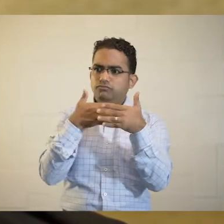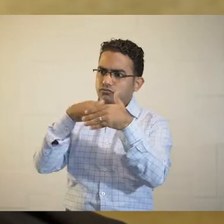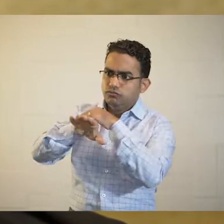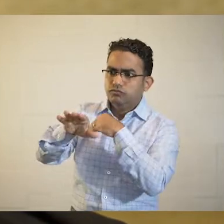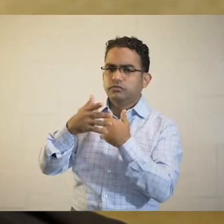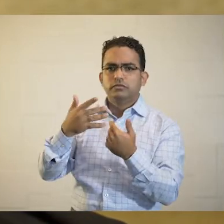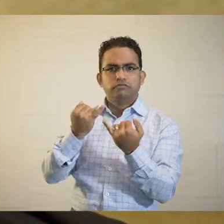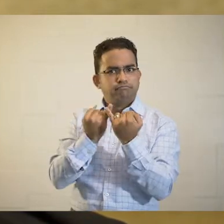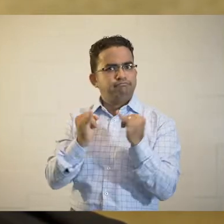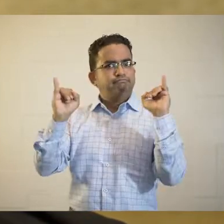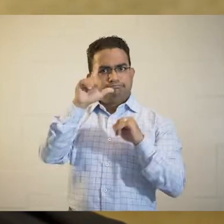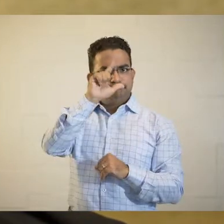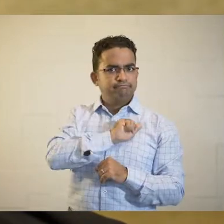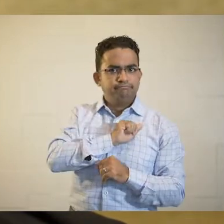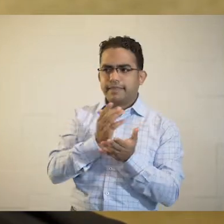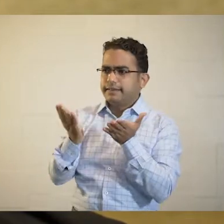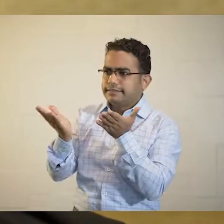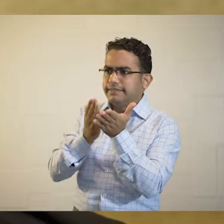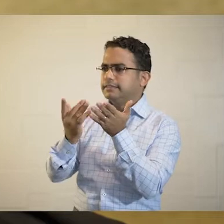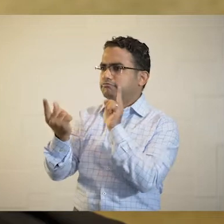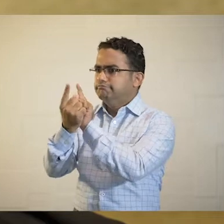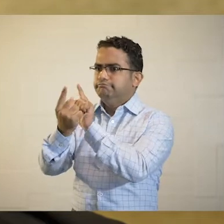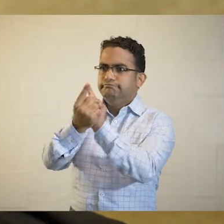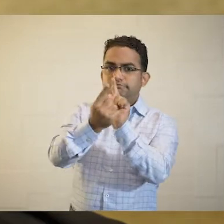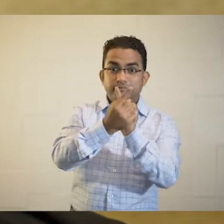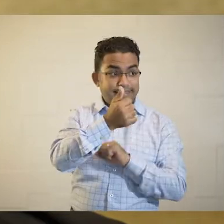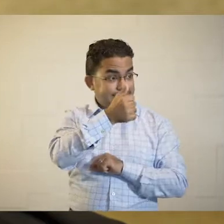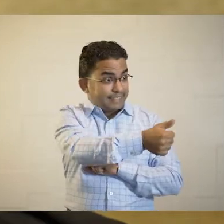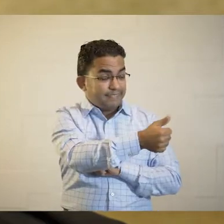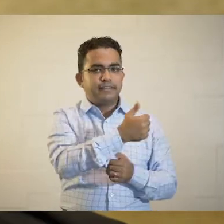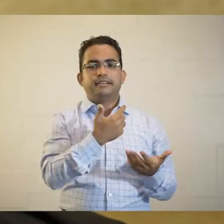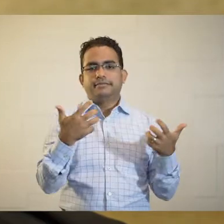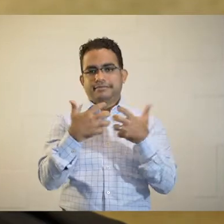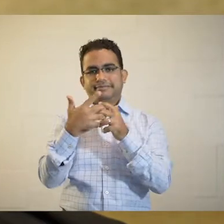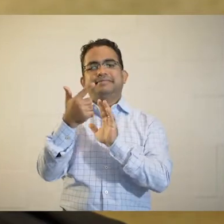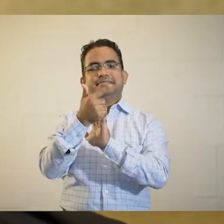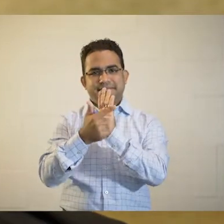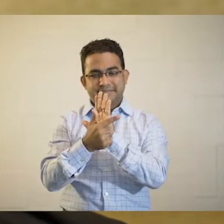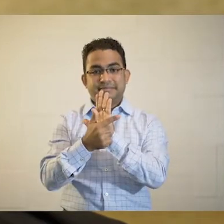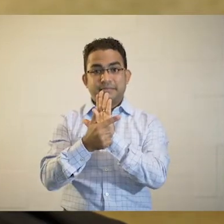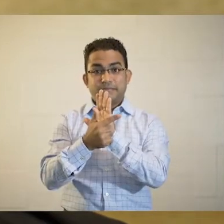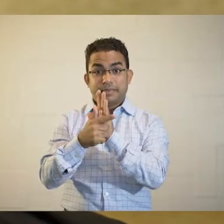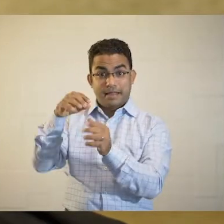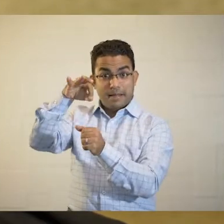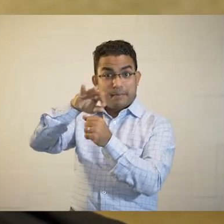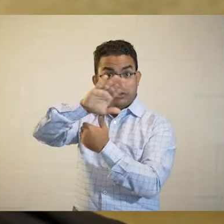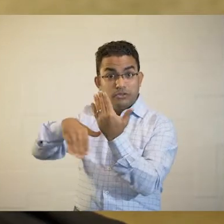de acceder de manera autónoma e independiente a los servicios y productos financieros.